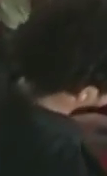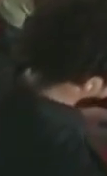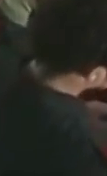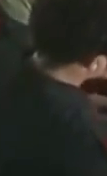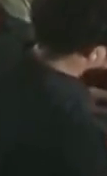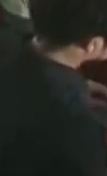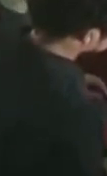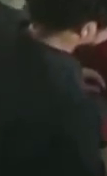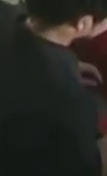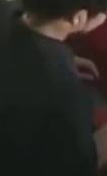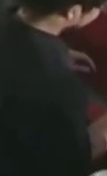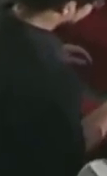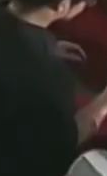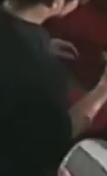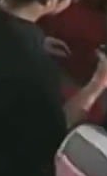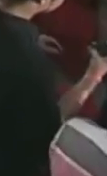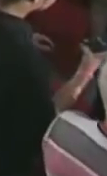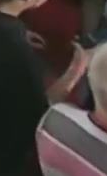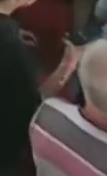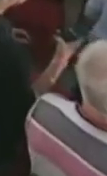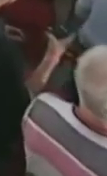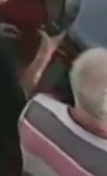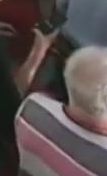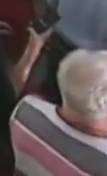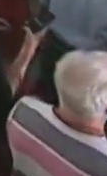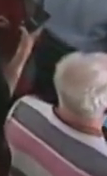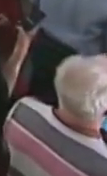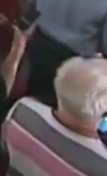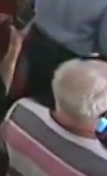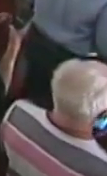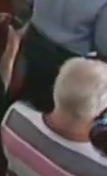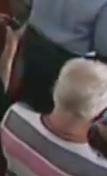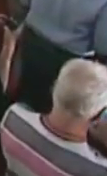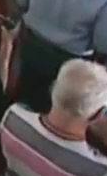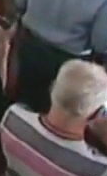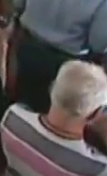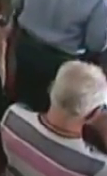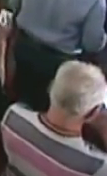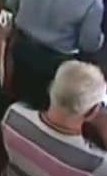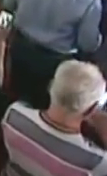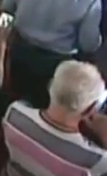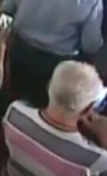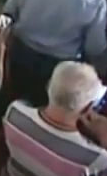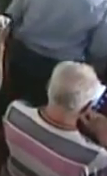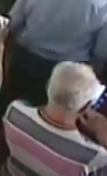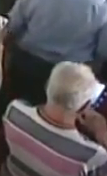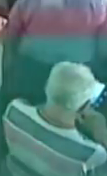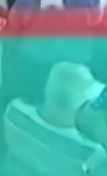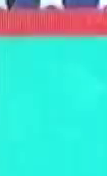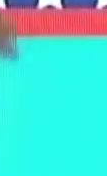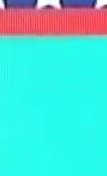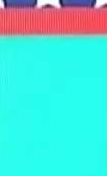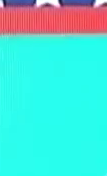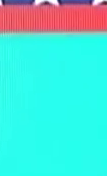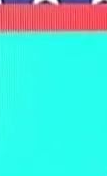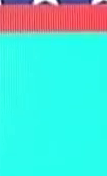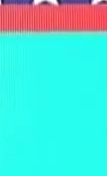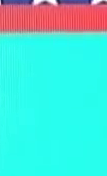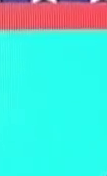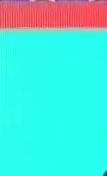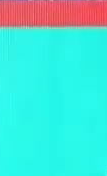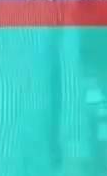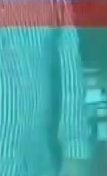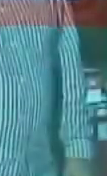Aristóbulo Lizuriz, el ministro Belroa y parte de la Federación Mundial de Juventudes